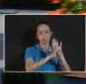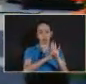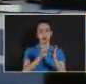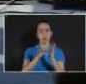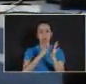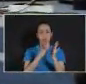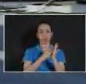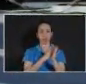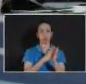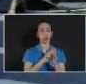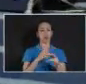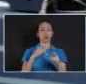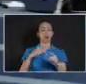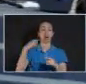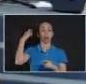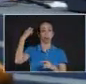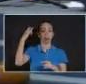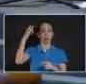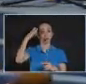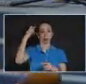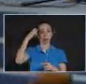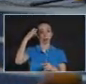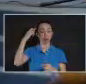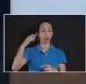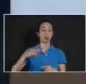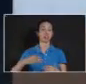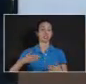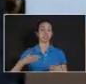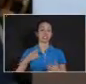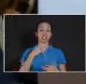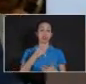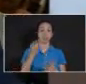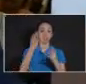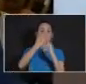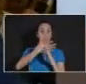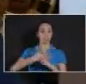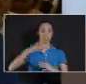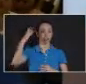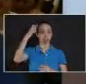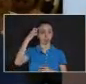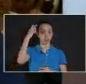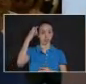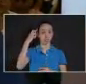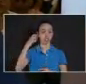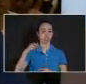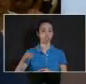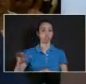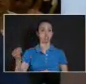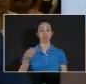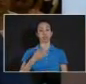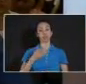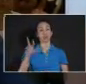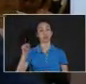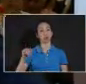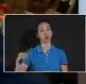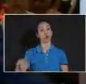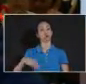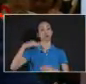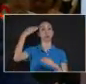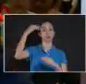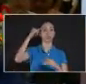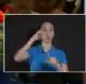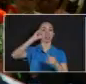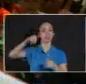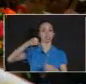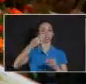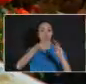por profecía, le dijeron que no subiera a Jerusalén. Y él subió. Y los hermanos que le habían